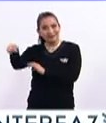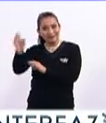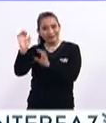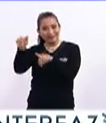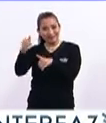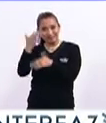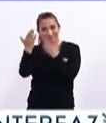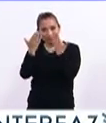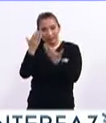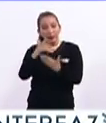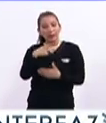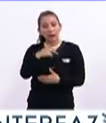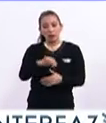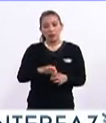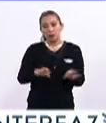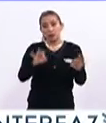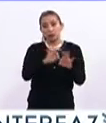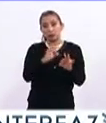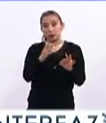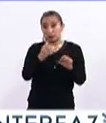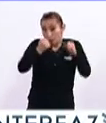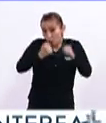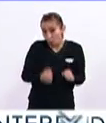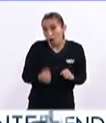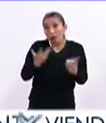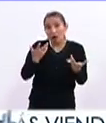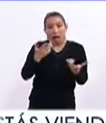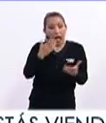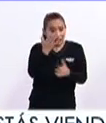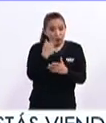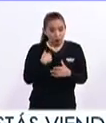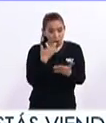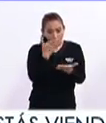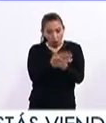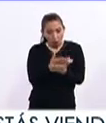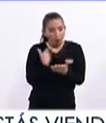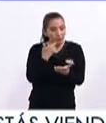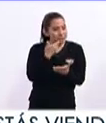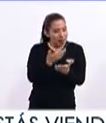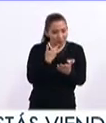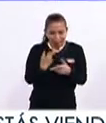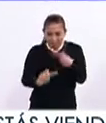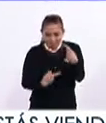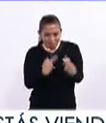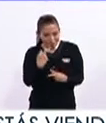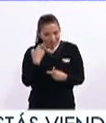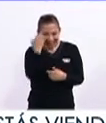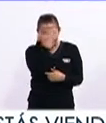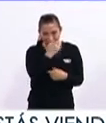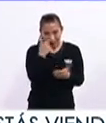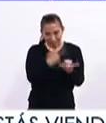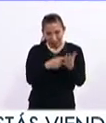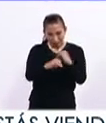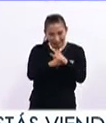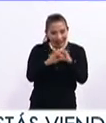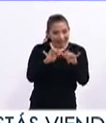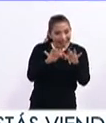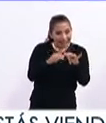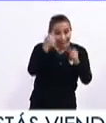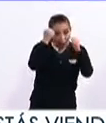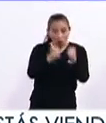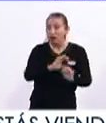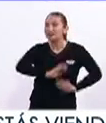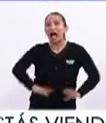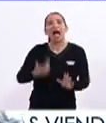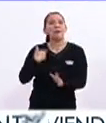importante decirlo, esto no asegura absolutamente nada. Es decir, si llegan a hacer un muy buen test, por ejemplo, no asegura que en